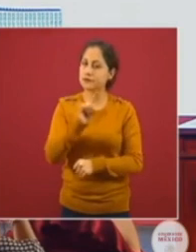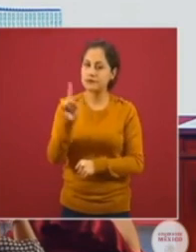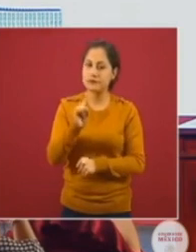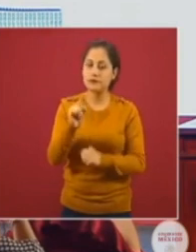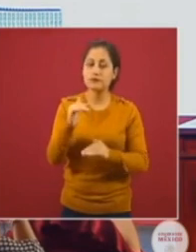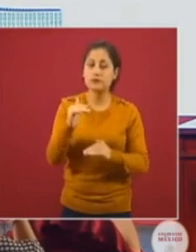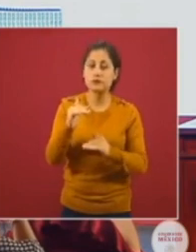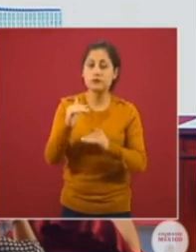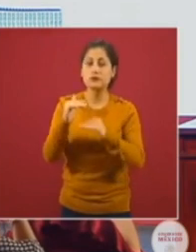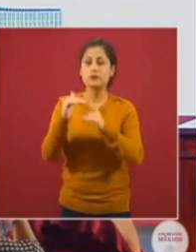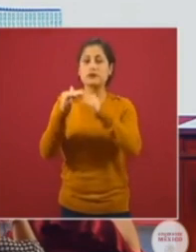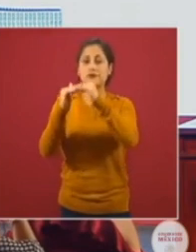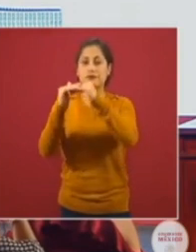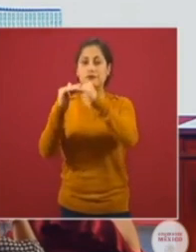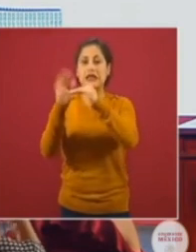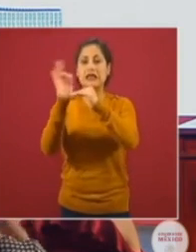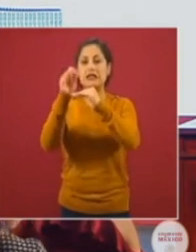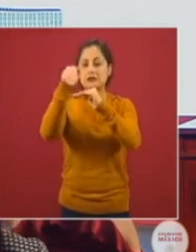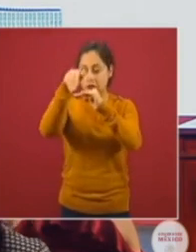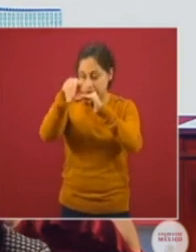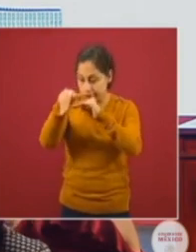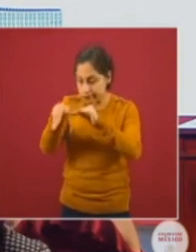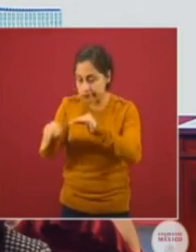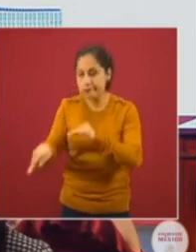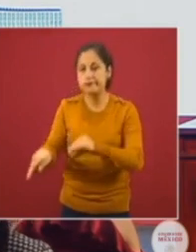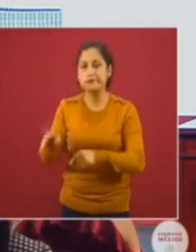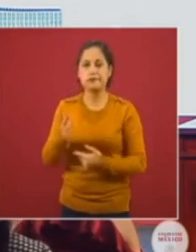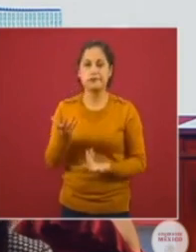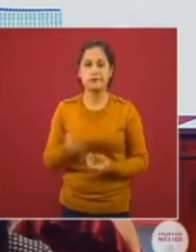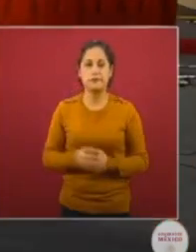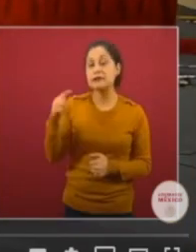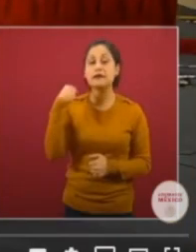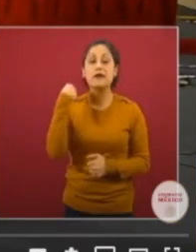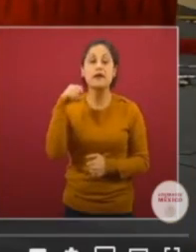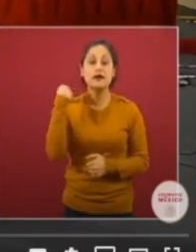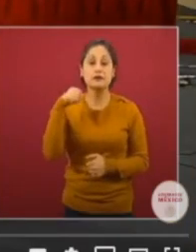empieza a estabilizarse la epidemia y posteriormente empezará a descender.